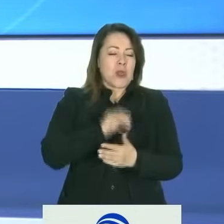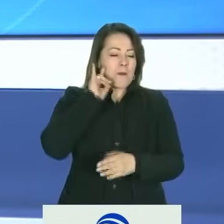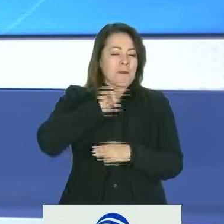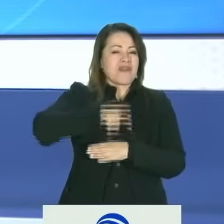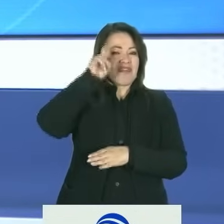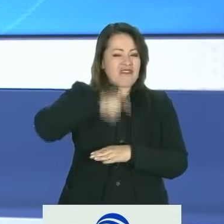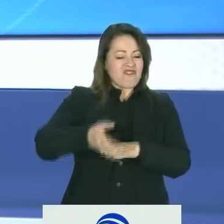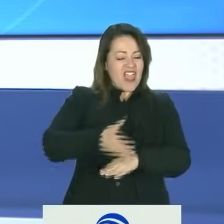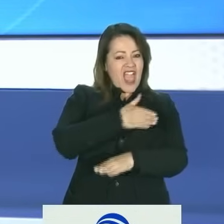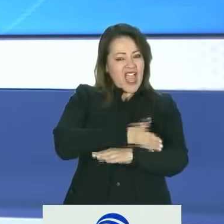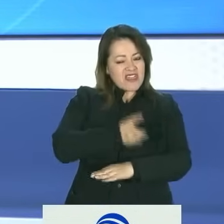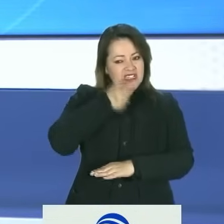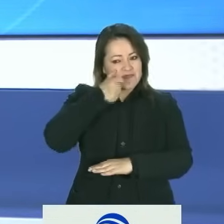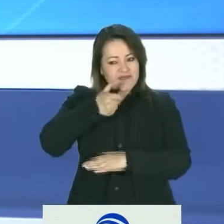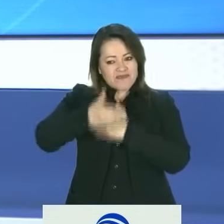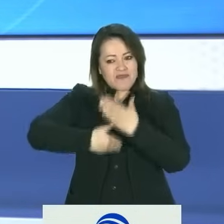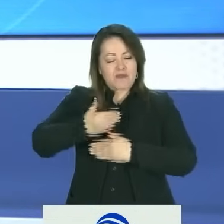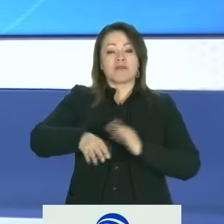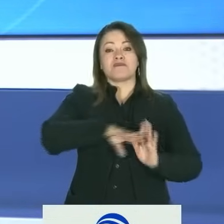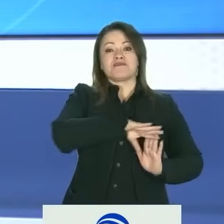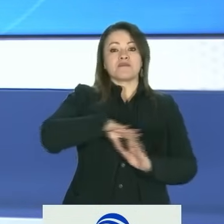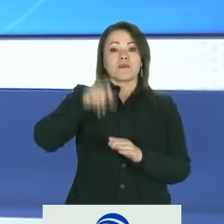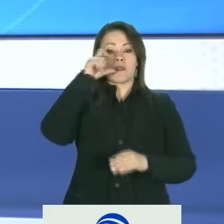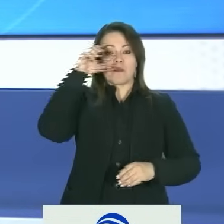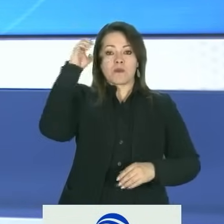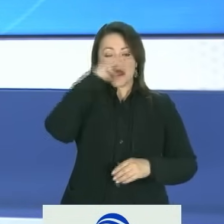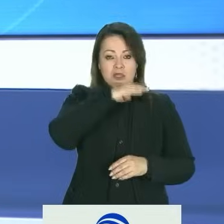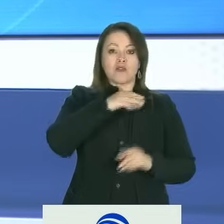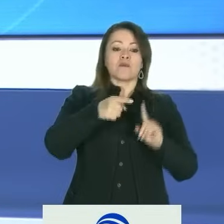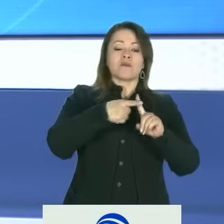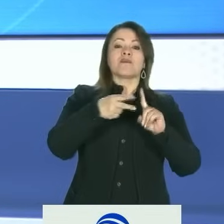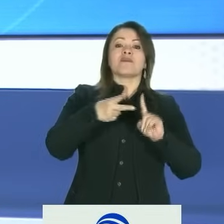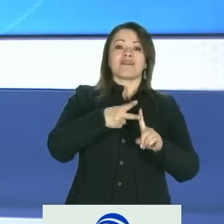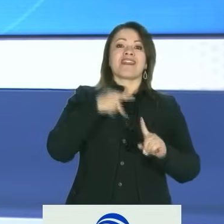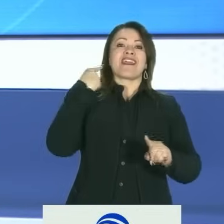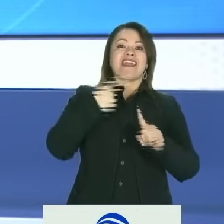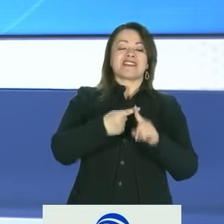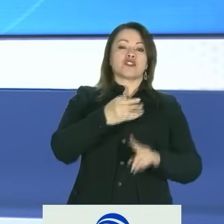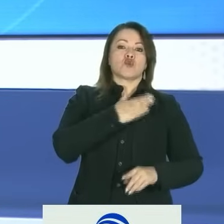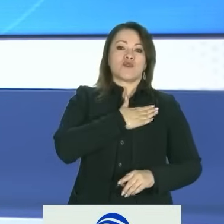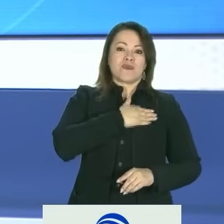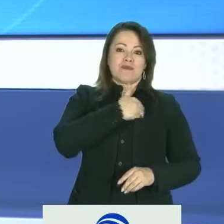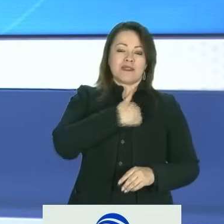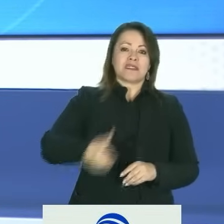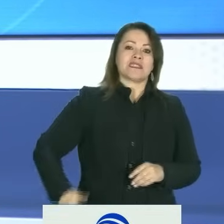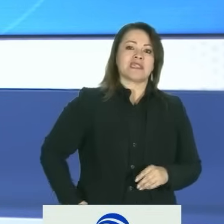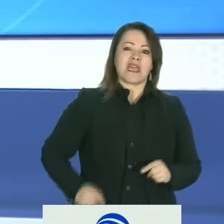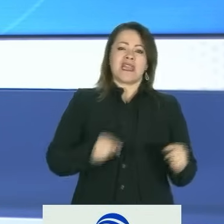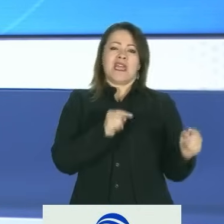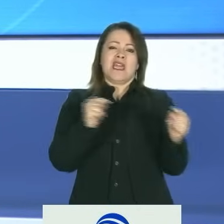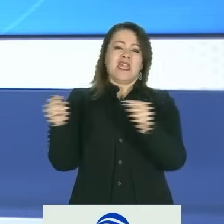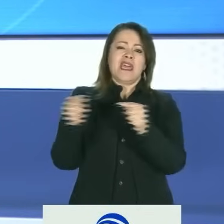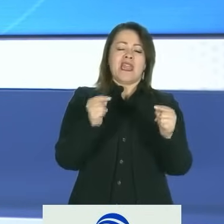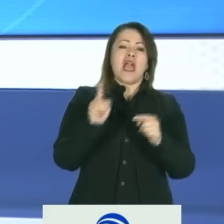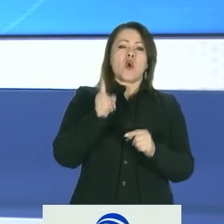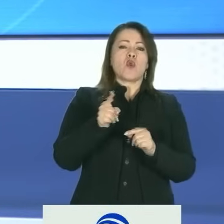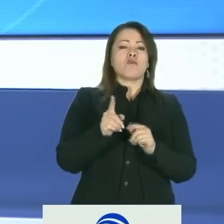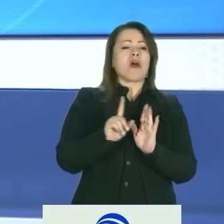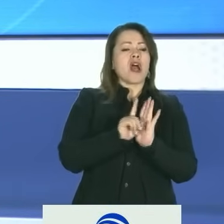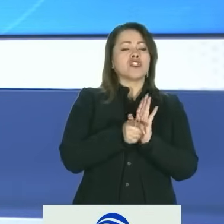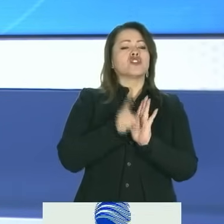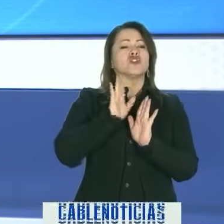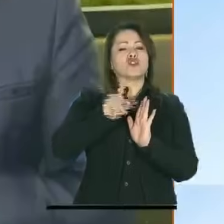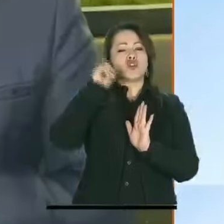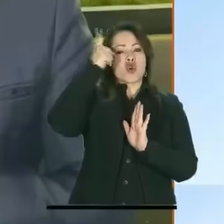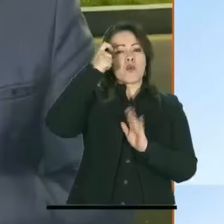Un nuevo cruce de mensajes se registró entre el presidente Gustavo Petro y el expresidente Álvaro Uribe, quien cuestionó las órdenes impartidas por el gobierno hacia las